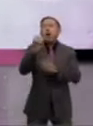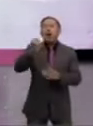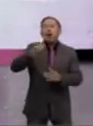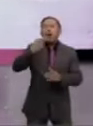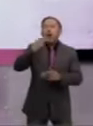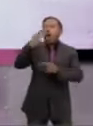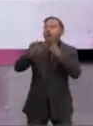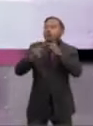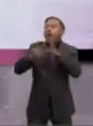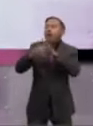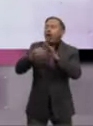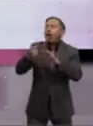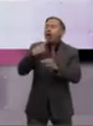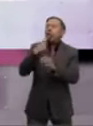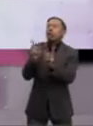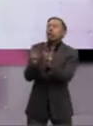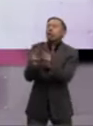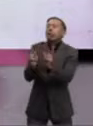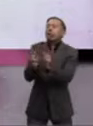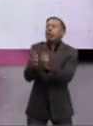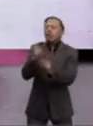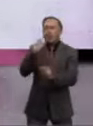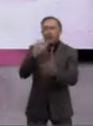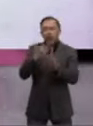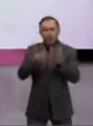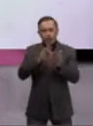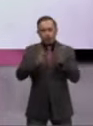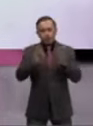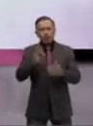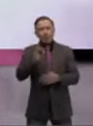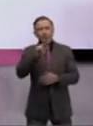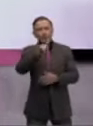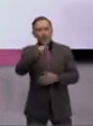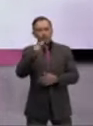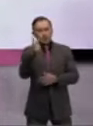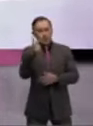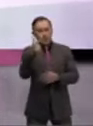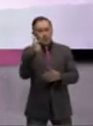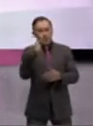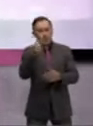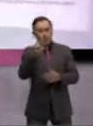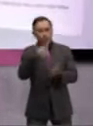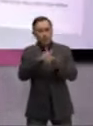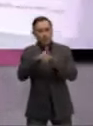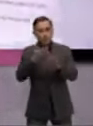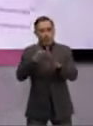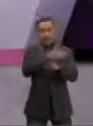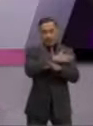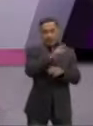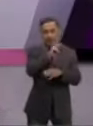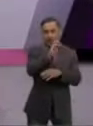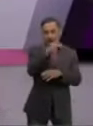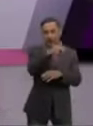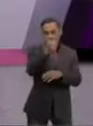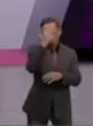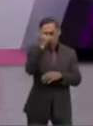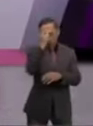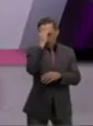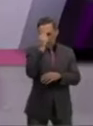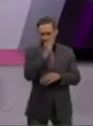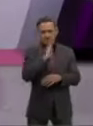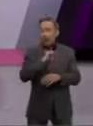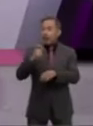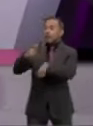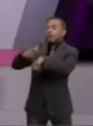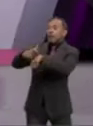bajó la deuda con 10.7 billones. Eso fue lo que dejó el señor Peña Nieto, bastante nefasto. Tiempo, Gilberto. Que, por cierto, Gilberto, yo no